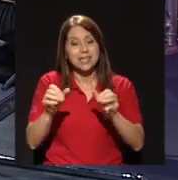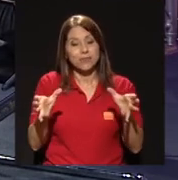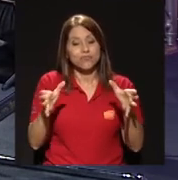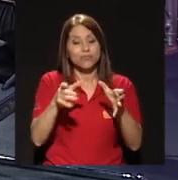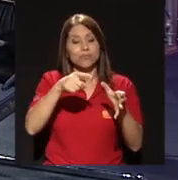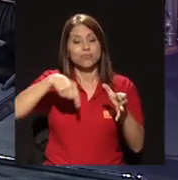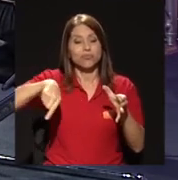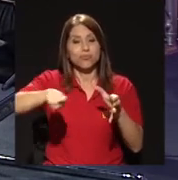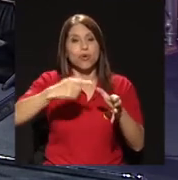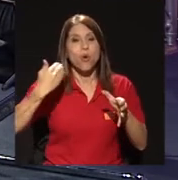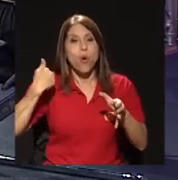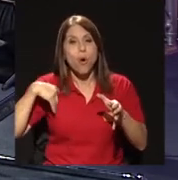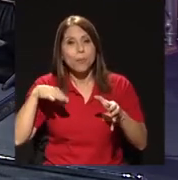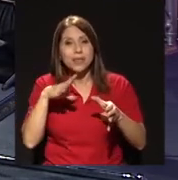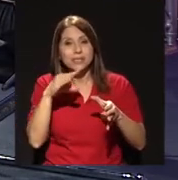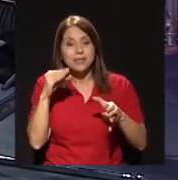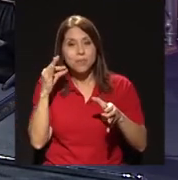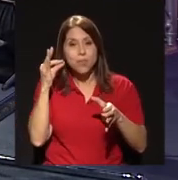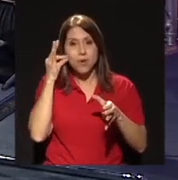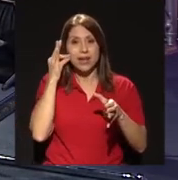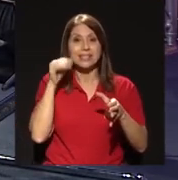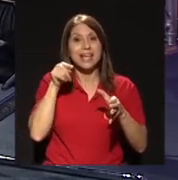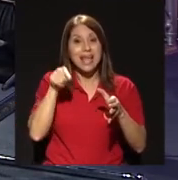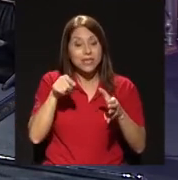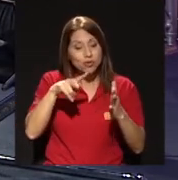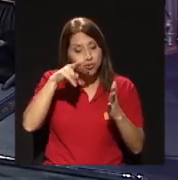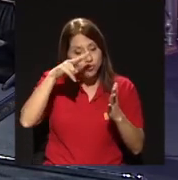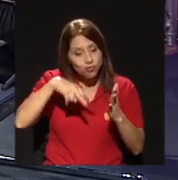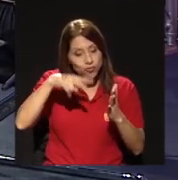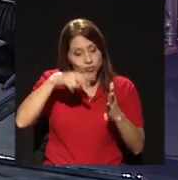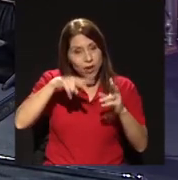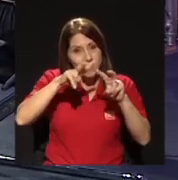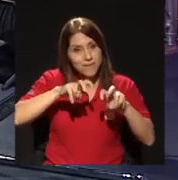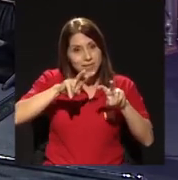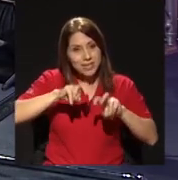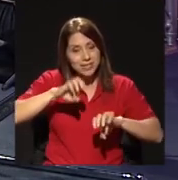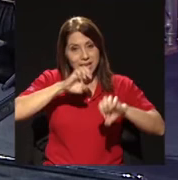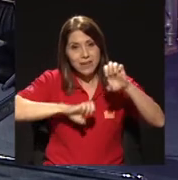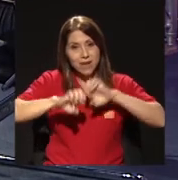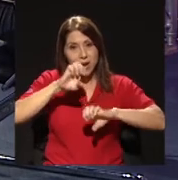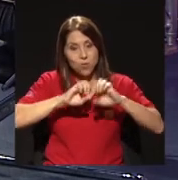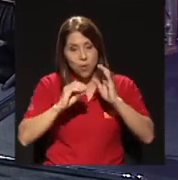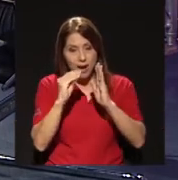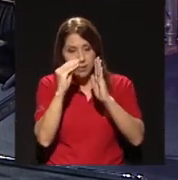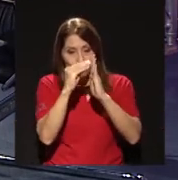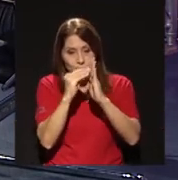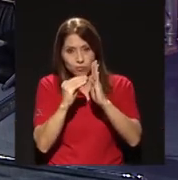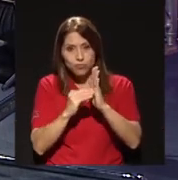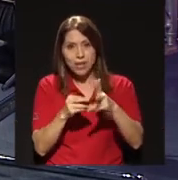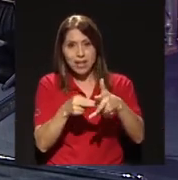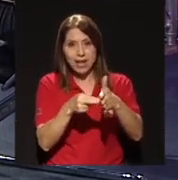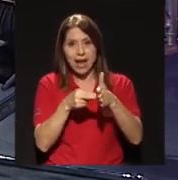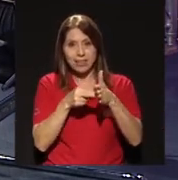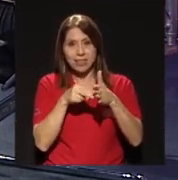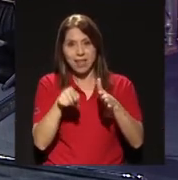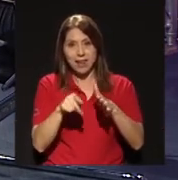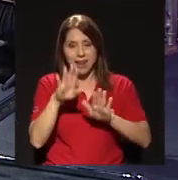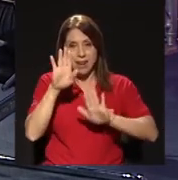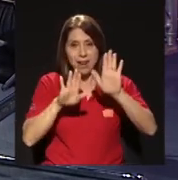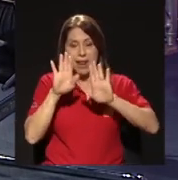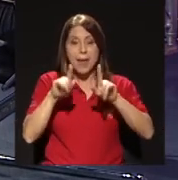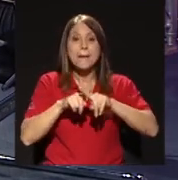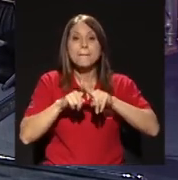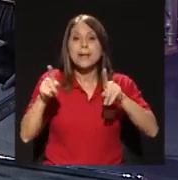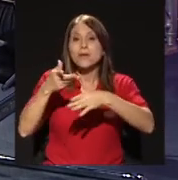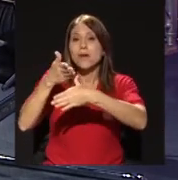mujeres. Son los que revisan el cartel en el momento de evaluarlo, pero la parte técnica más bien se pide a